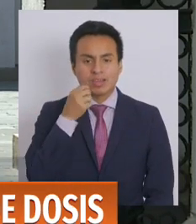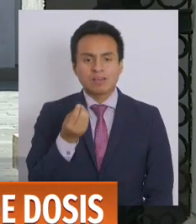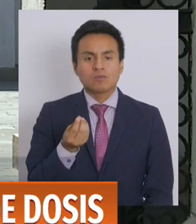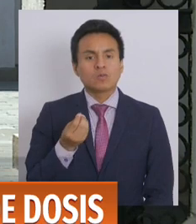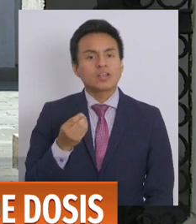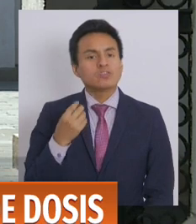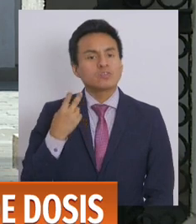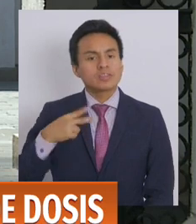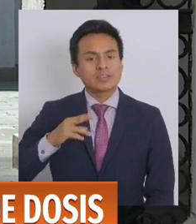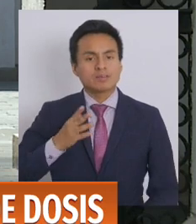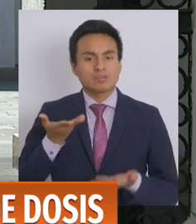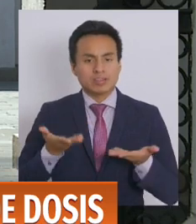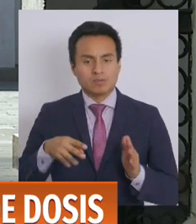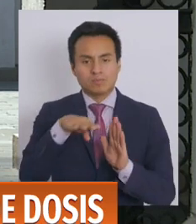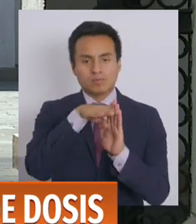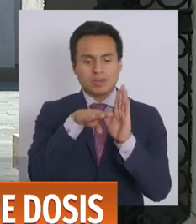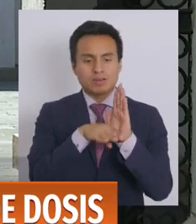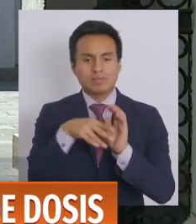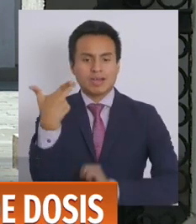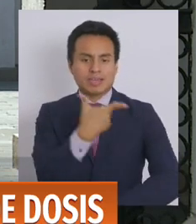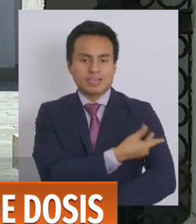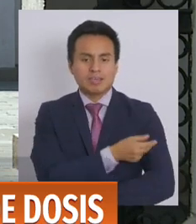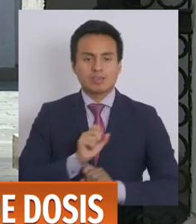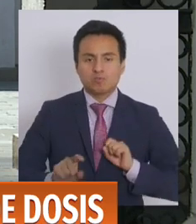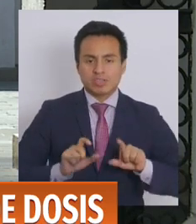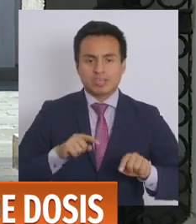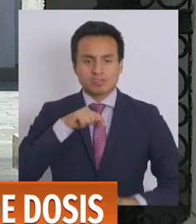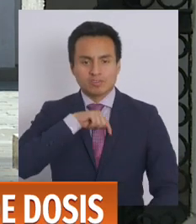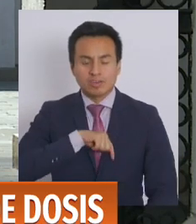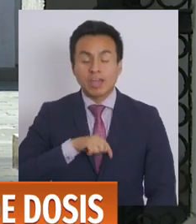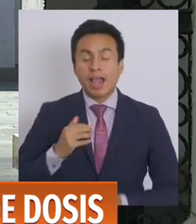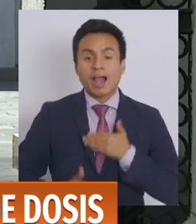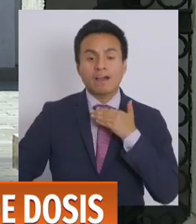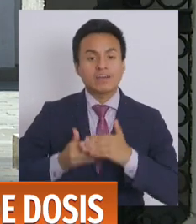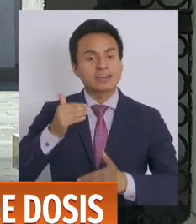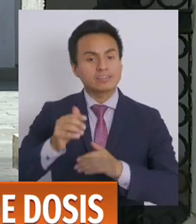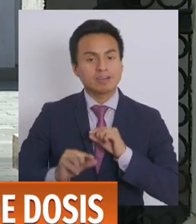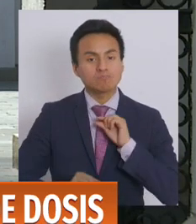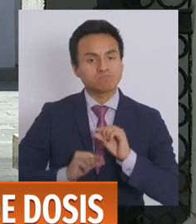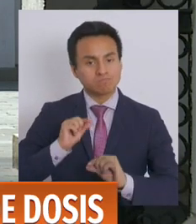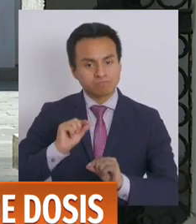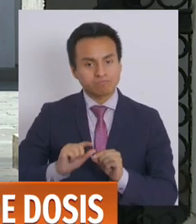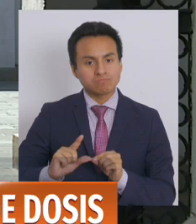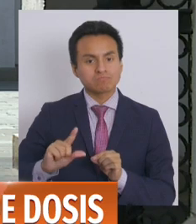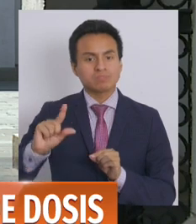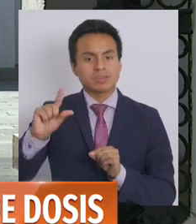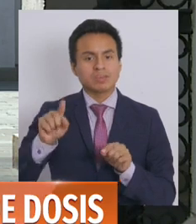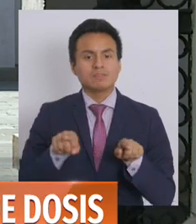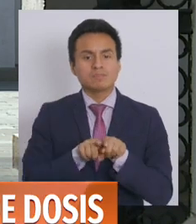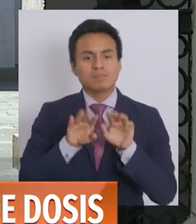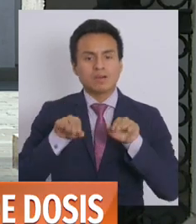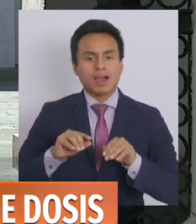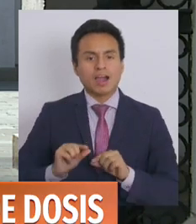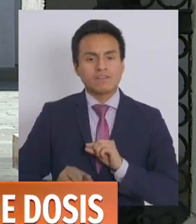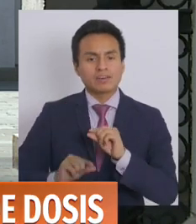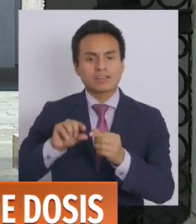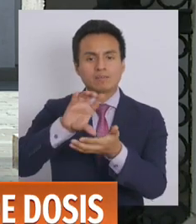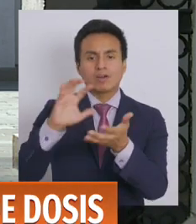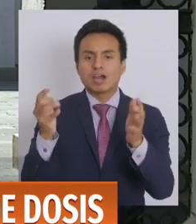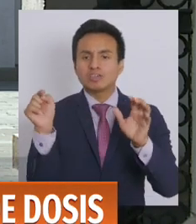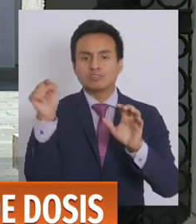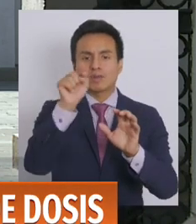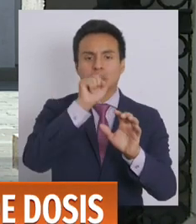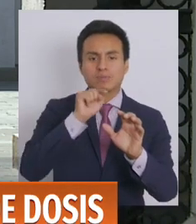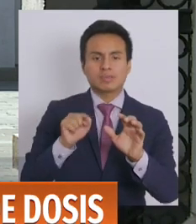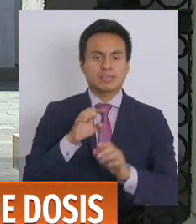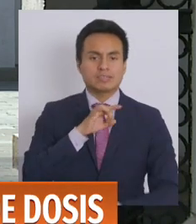noticia hoy día para el programa de inmunización que avanza entonces gradualmente como avanza en todos los países y en